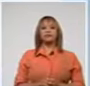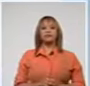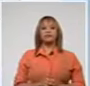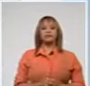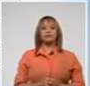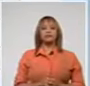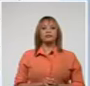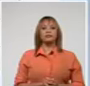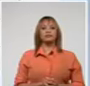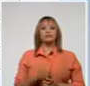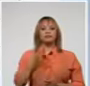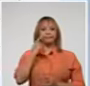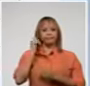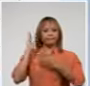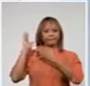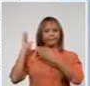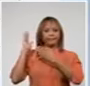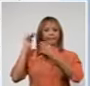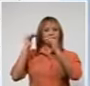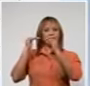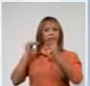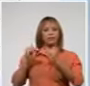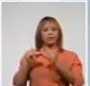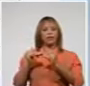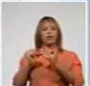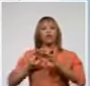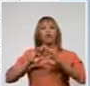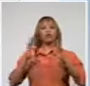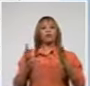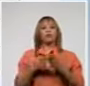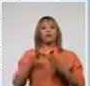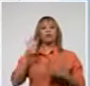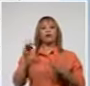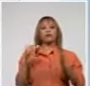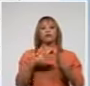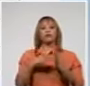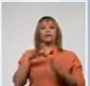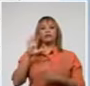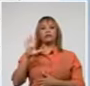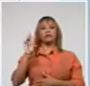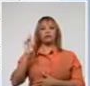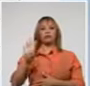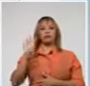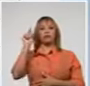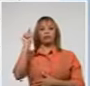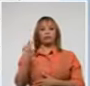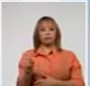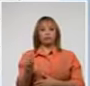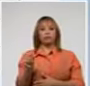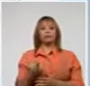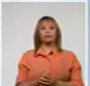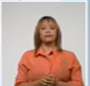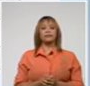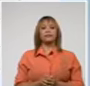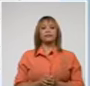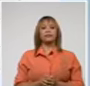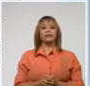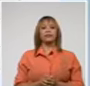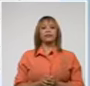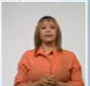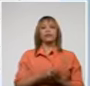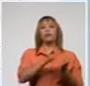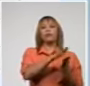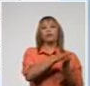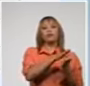como también lo dijimos, un total de 4.054 personas, para un